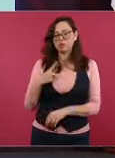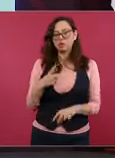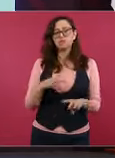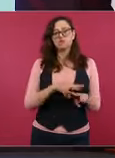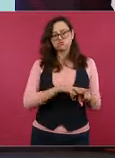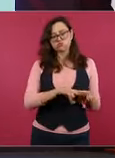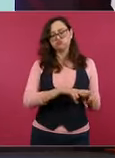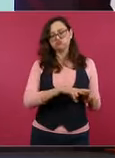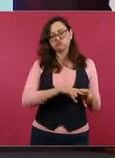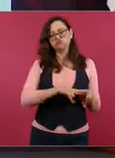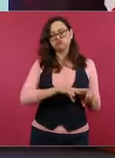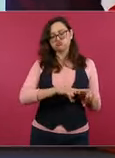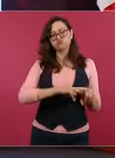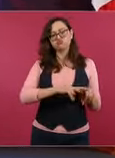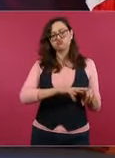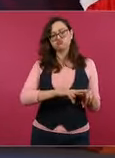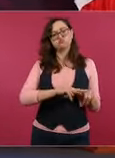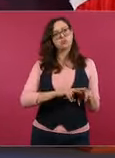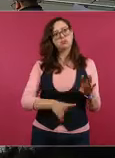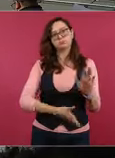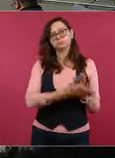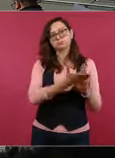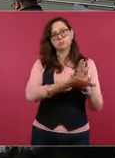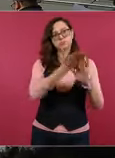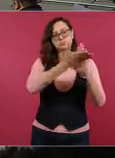al norte.